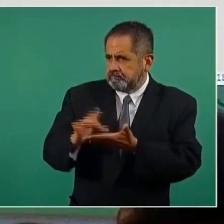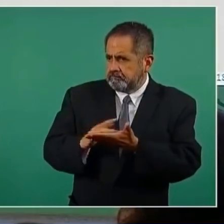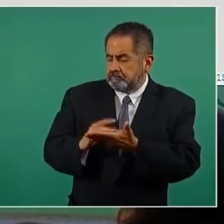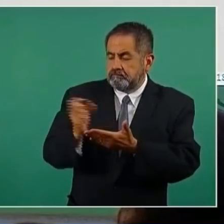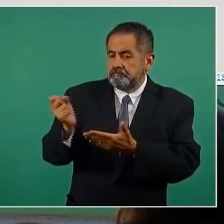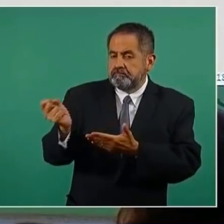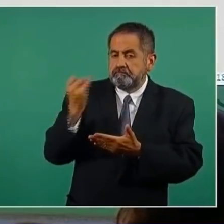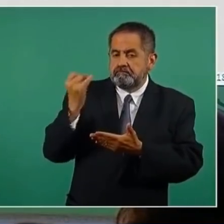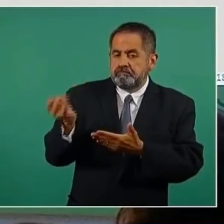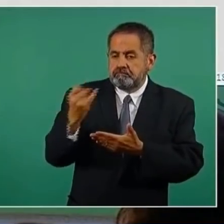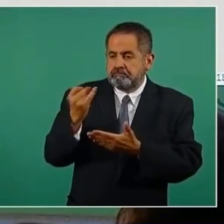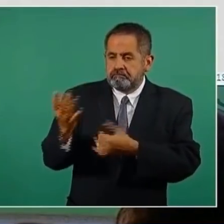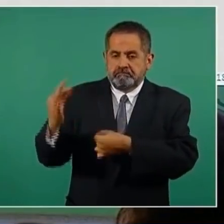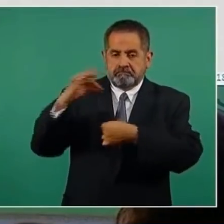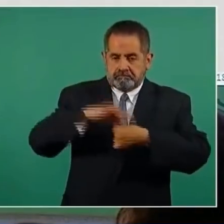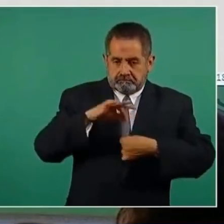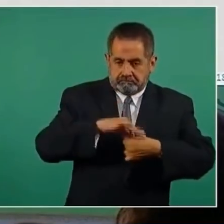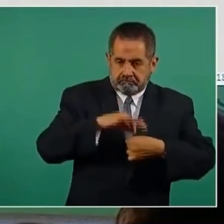Por ejemplo,